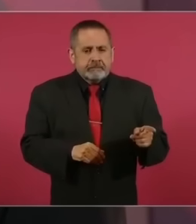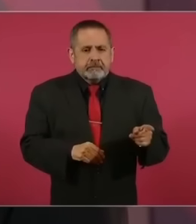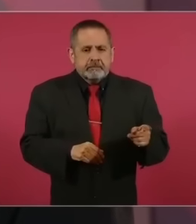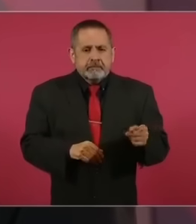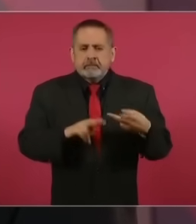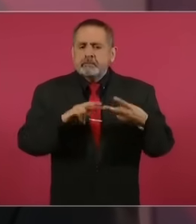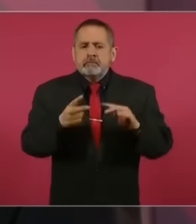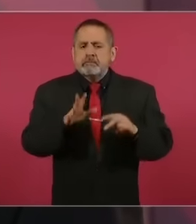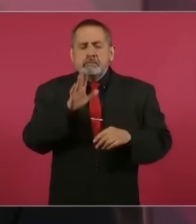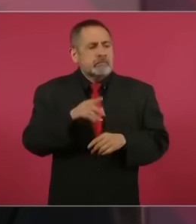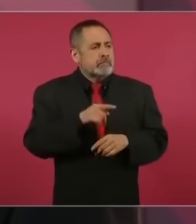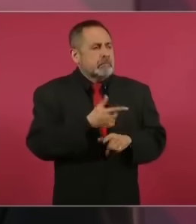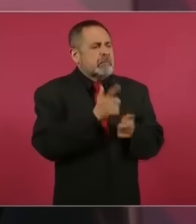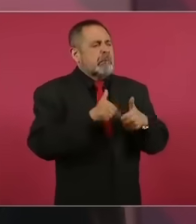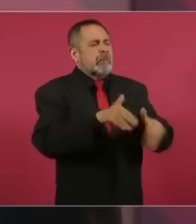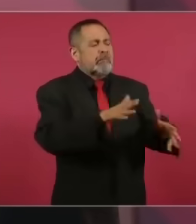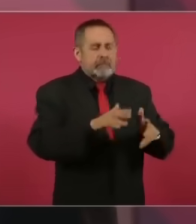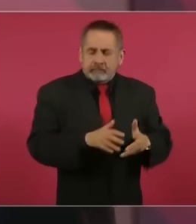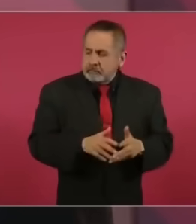libérenlos.